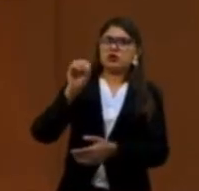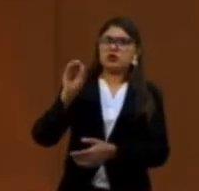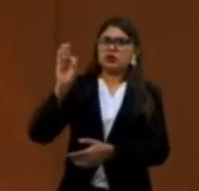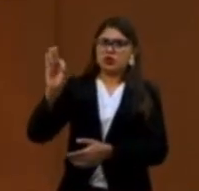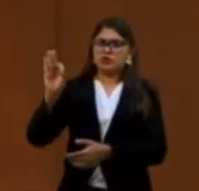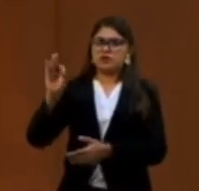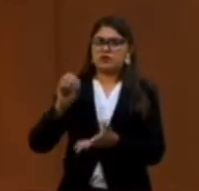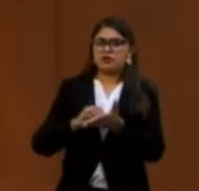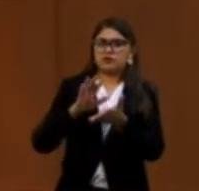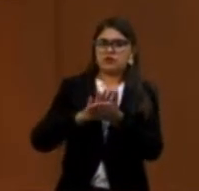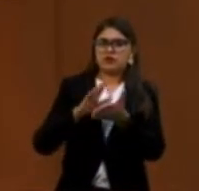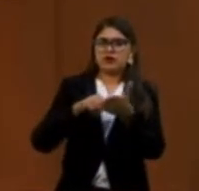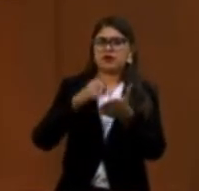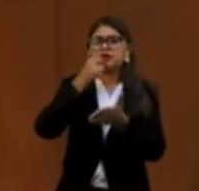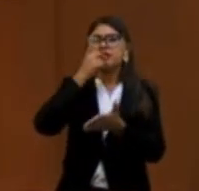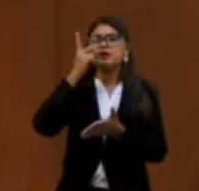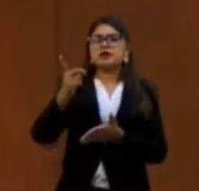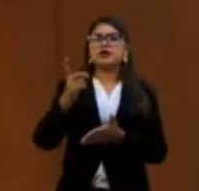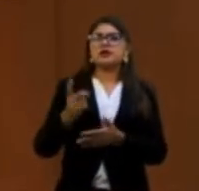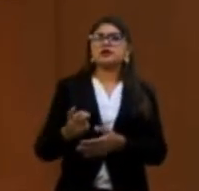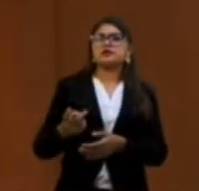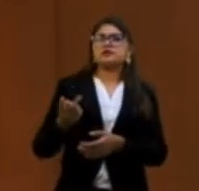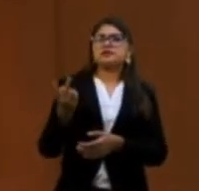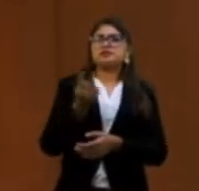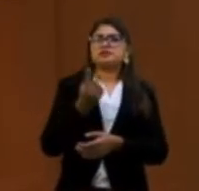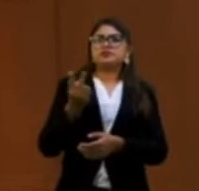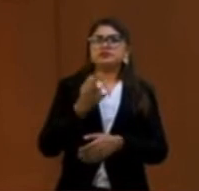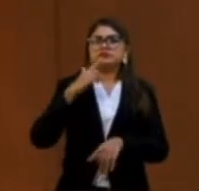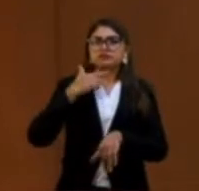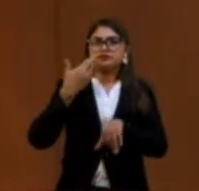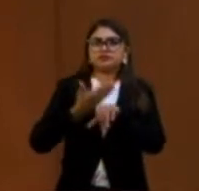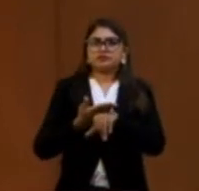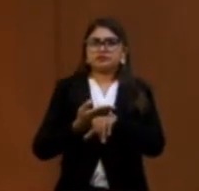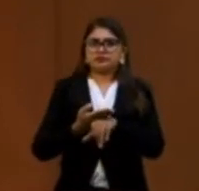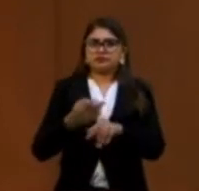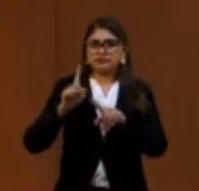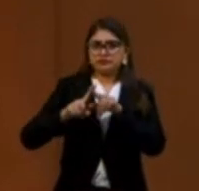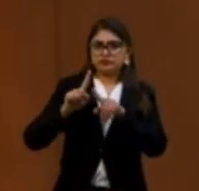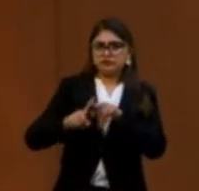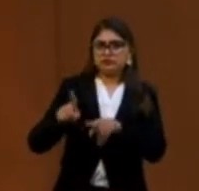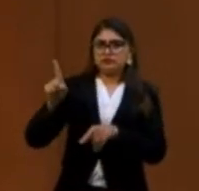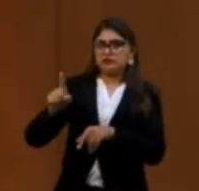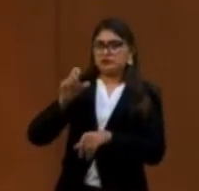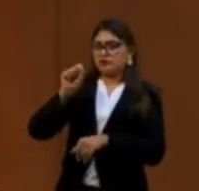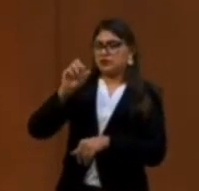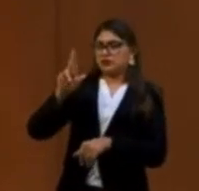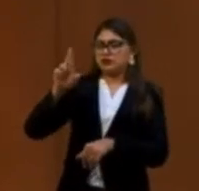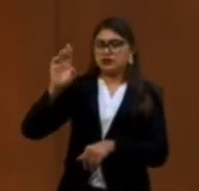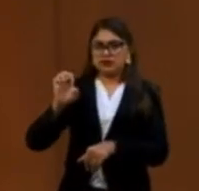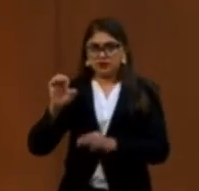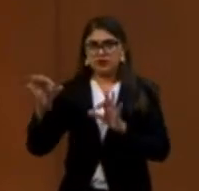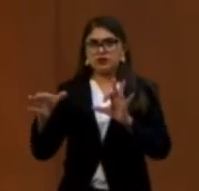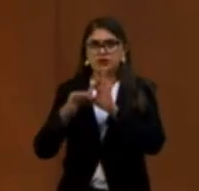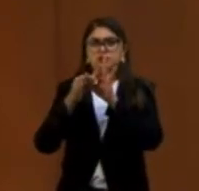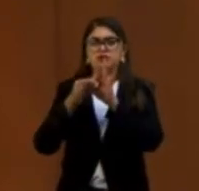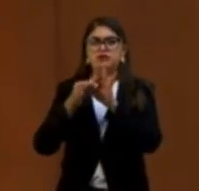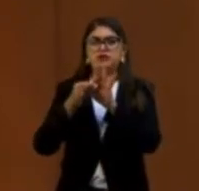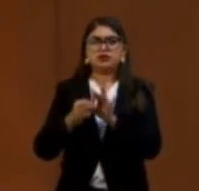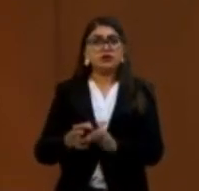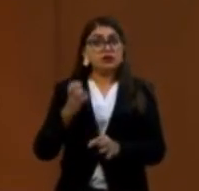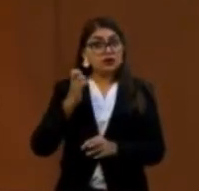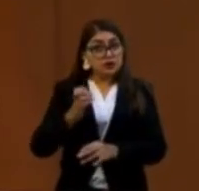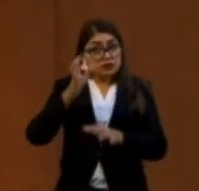Federación en donde compartía o le daba la responsabilidad a la Secretaría de Relaciones Exteriores. Un